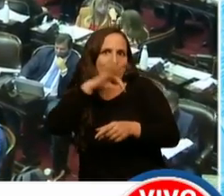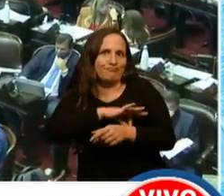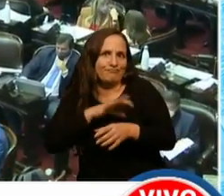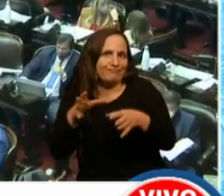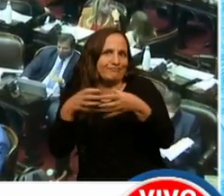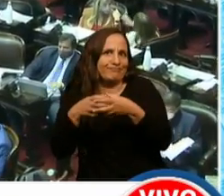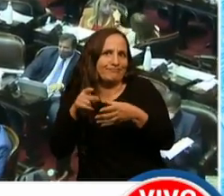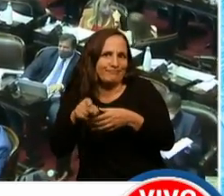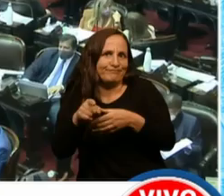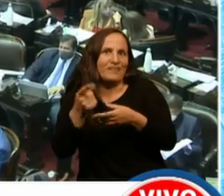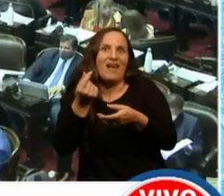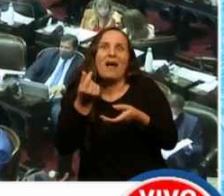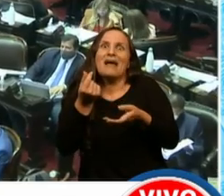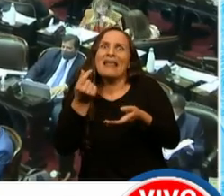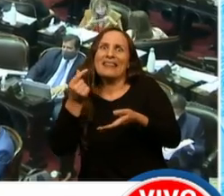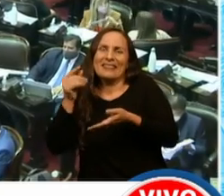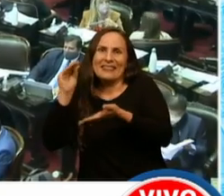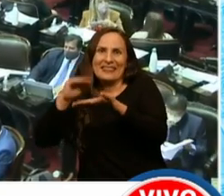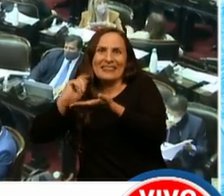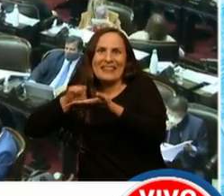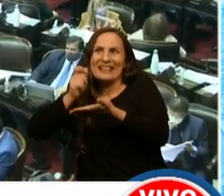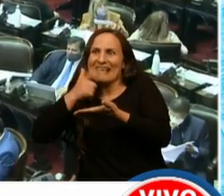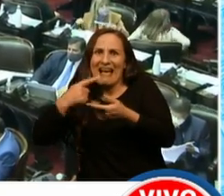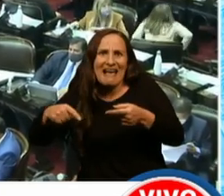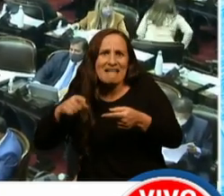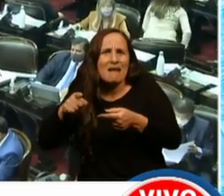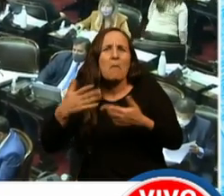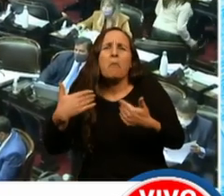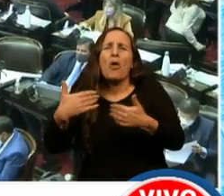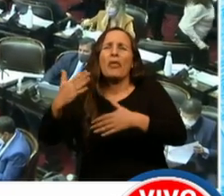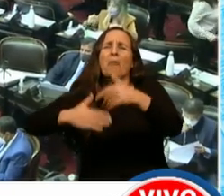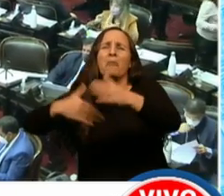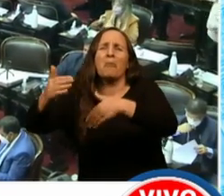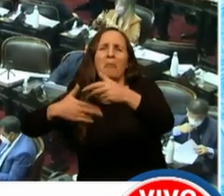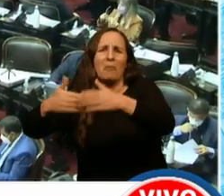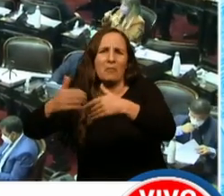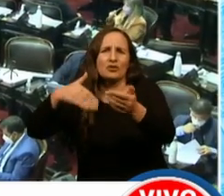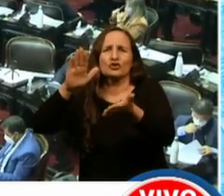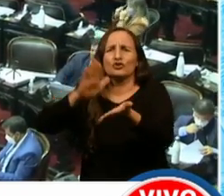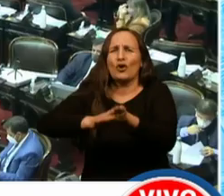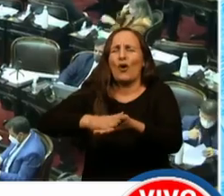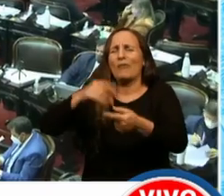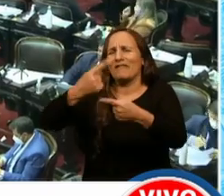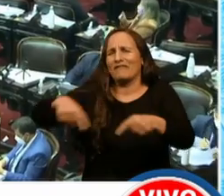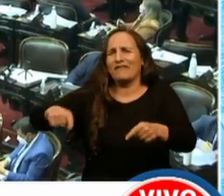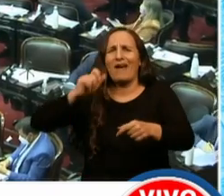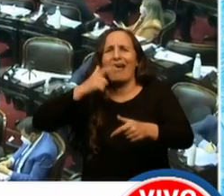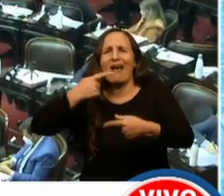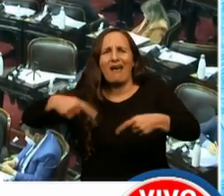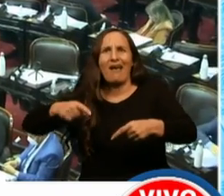con esas tarifas se podrían haber hecho muchas obras energéticas en todo el país